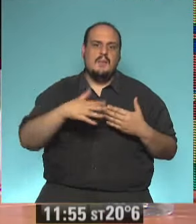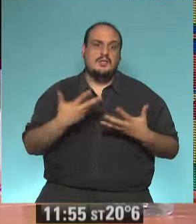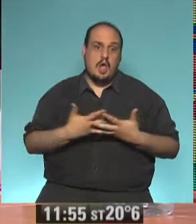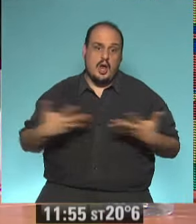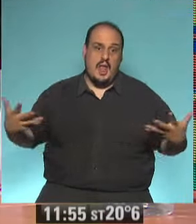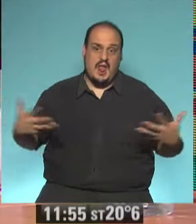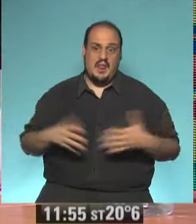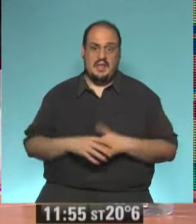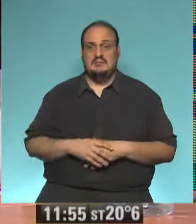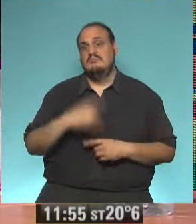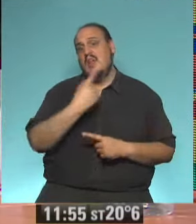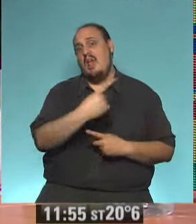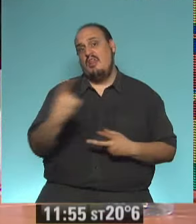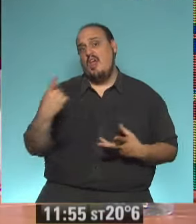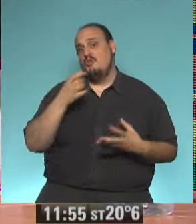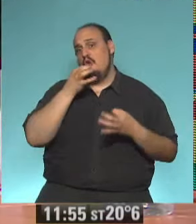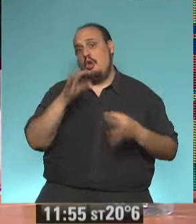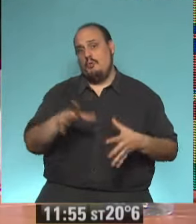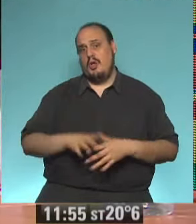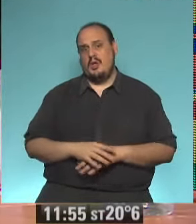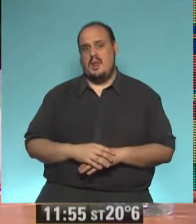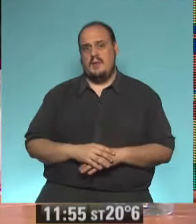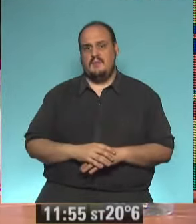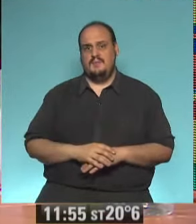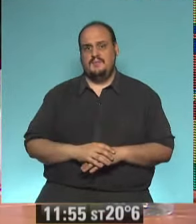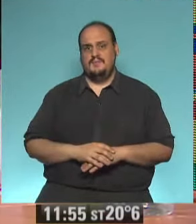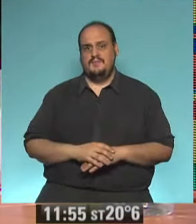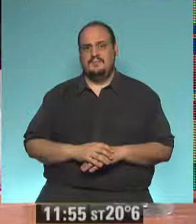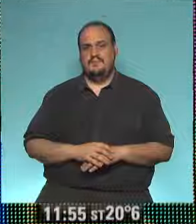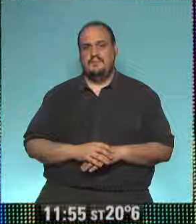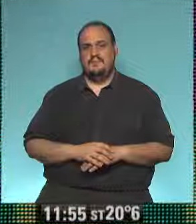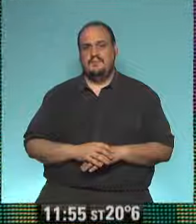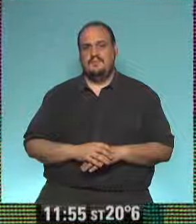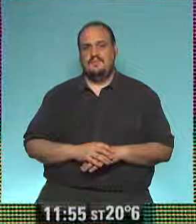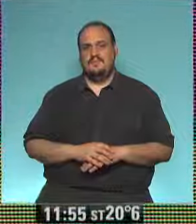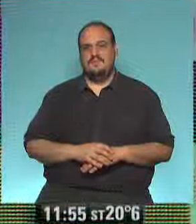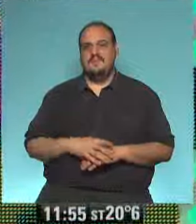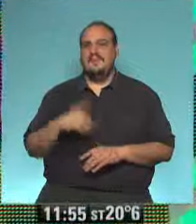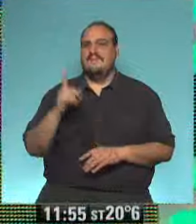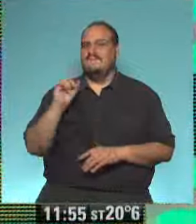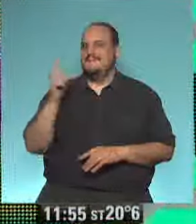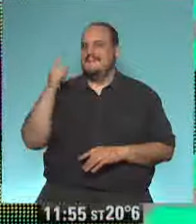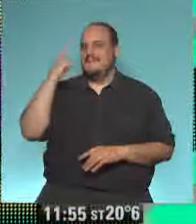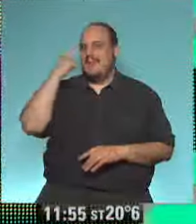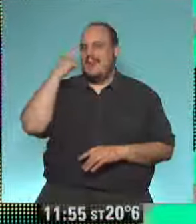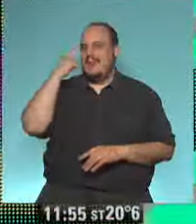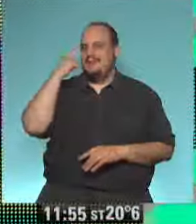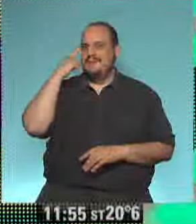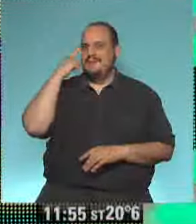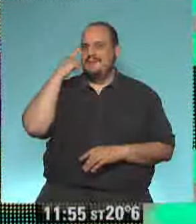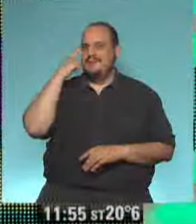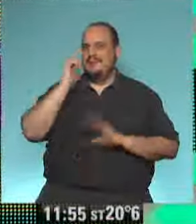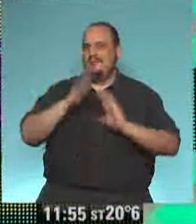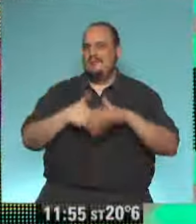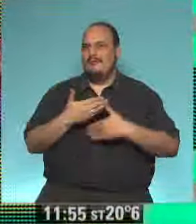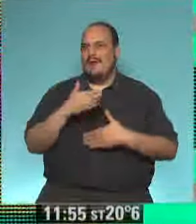grande... Sí, cada uno lo hace como quiere. Claro, está bien. Pero bueno, ¿seguimos jugando? Para mí, que en vez de jugar así,